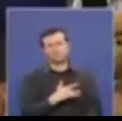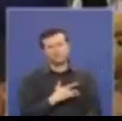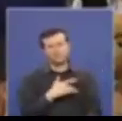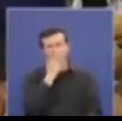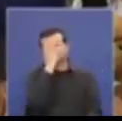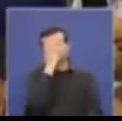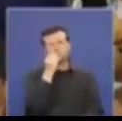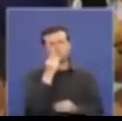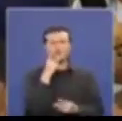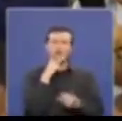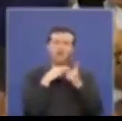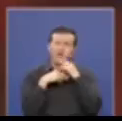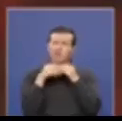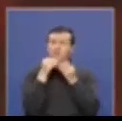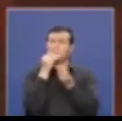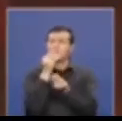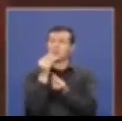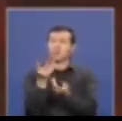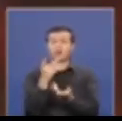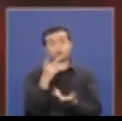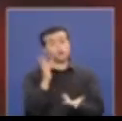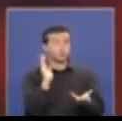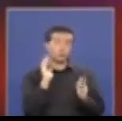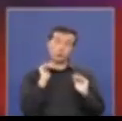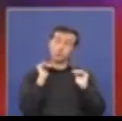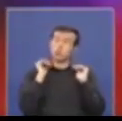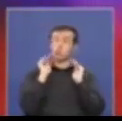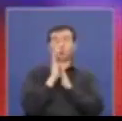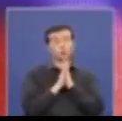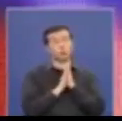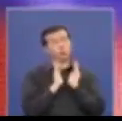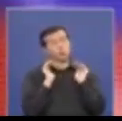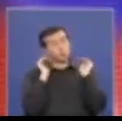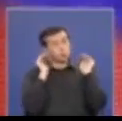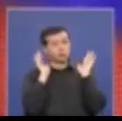es demasiado irresponsable. Y creen que con su cara de circunstancia